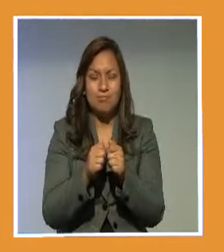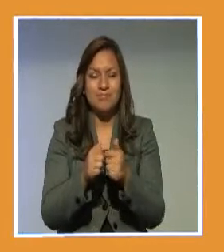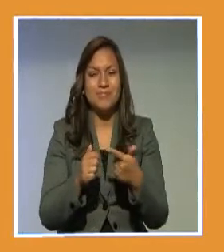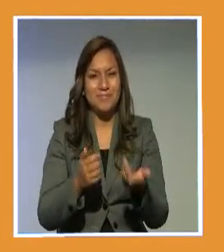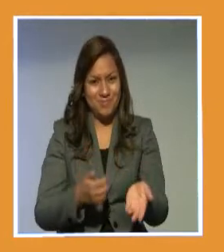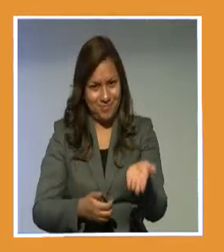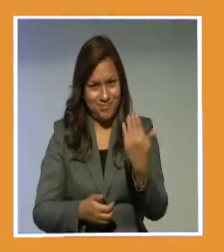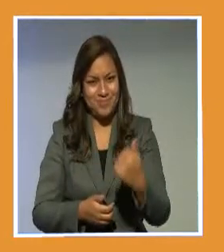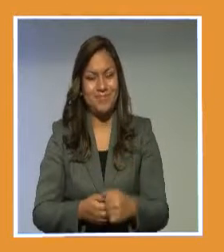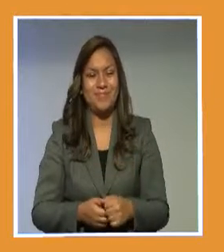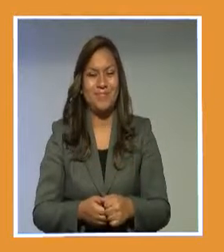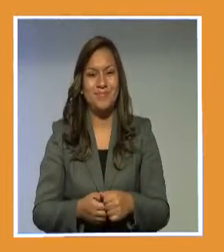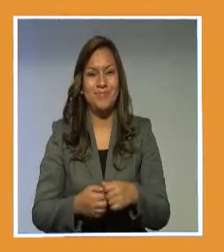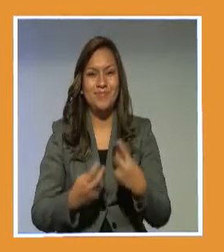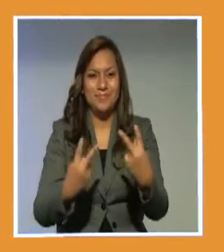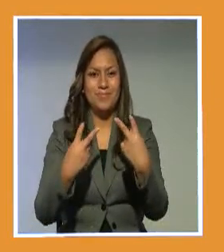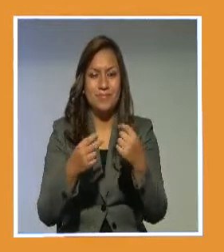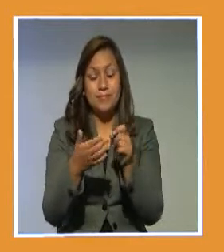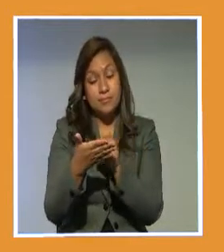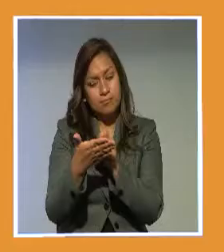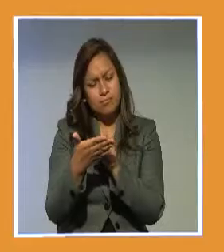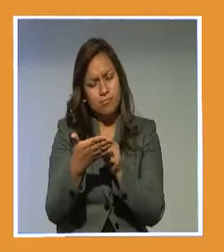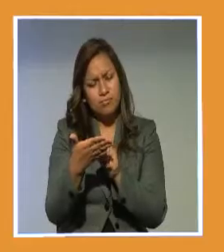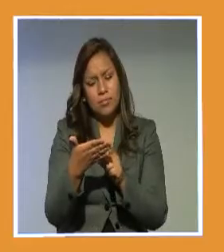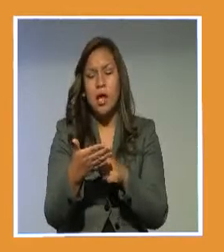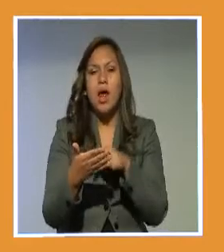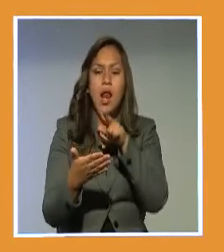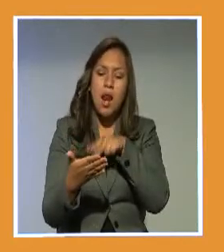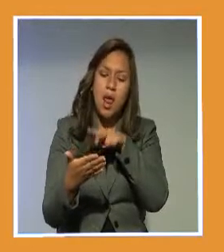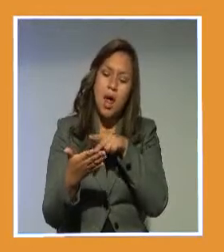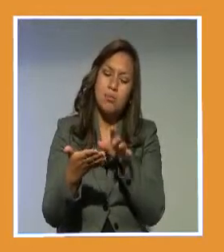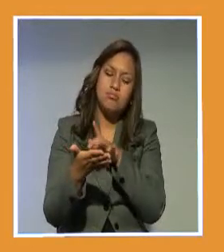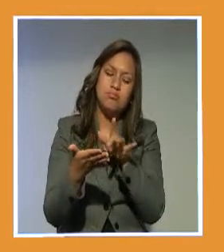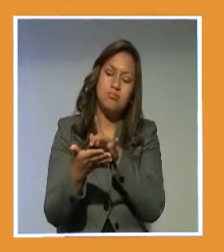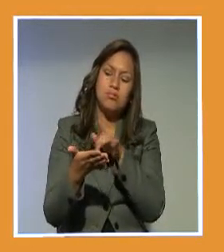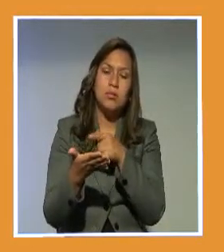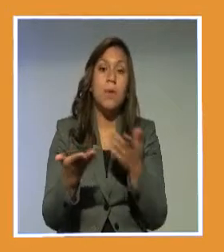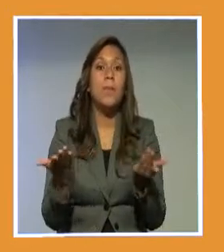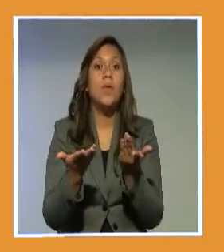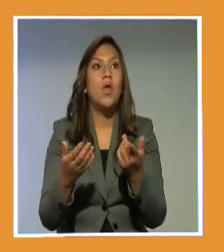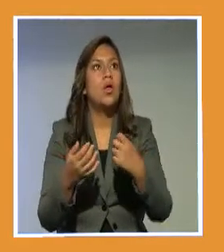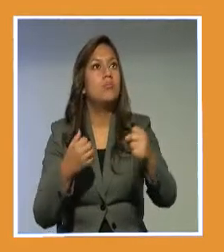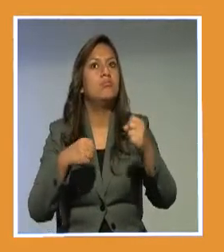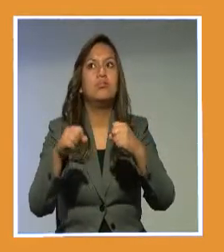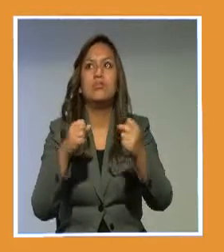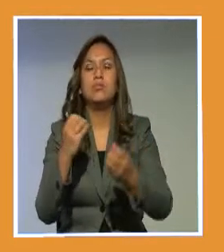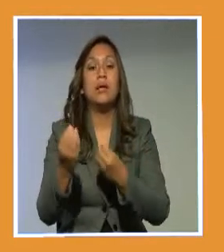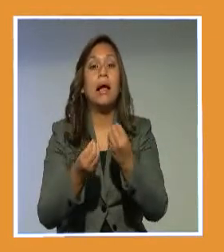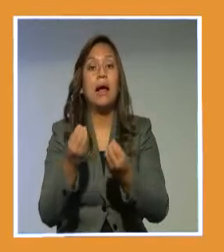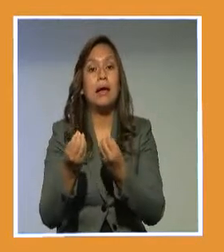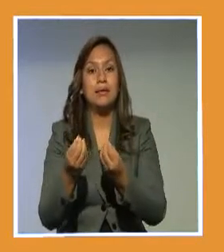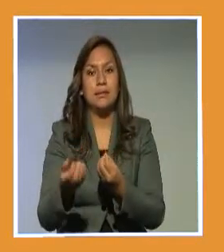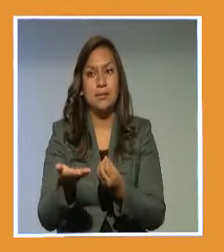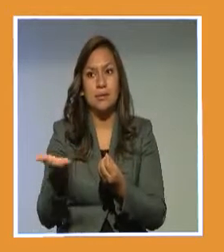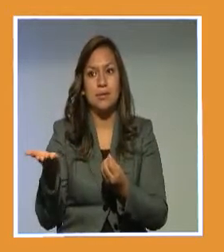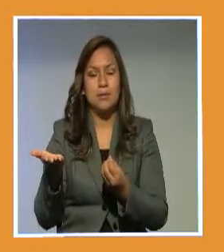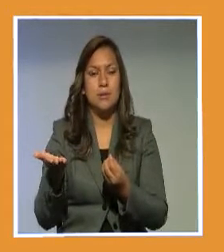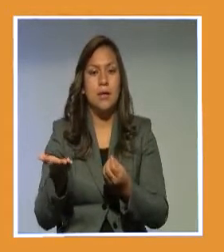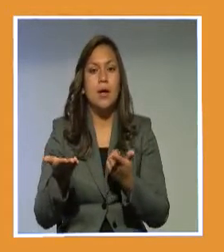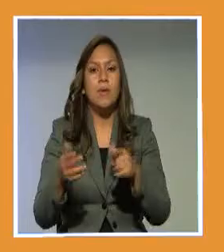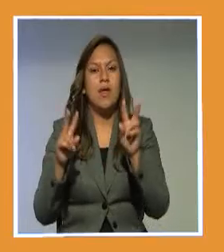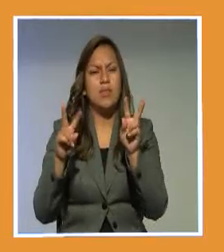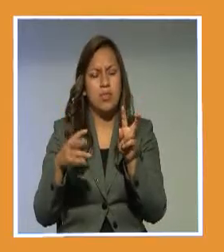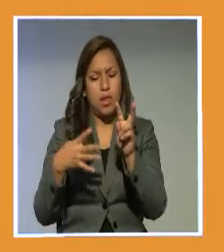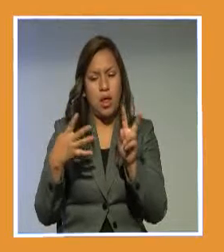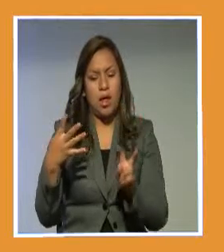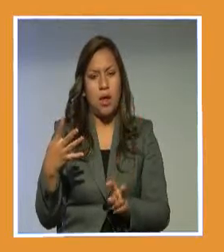a toda la ciudadanía para reportarles cómo va el ambiente de campaña, por dónde estamos, qué es lo que vamos a recorrer, cuáles son los temas que